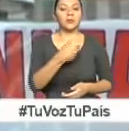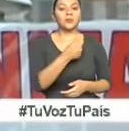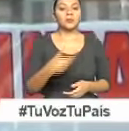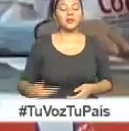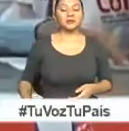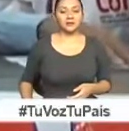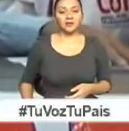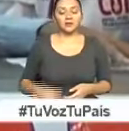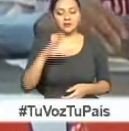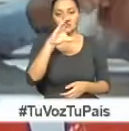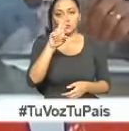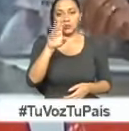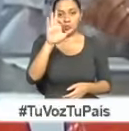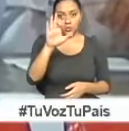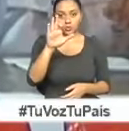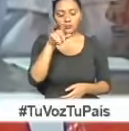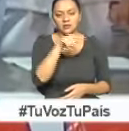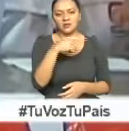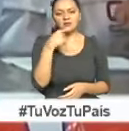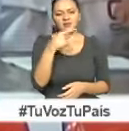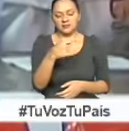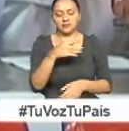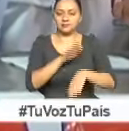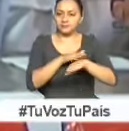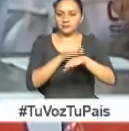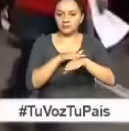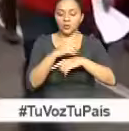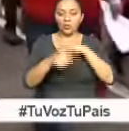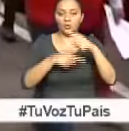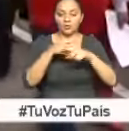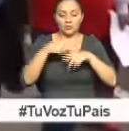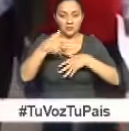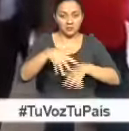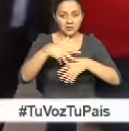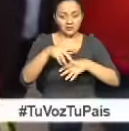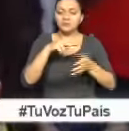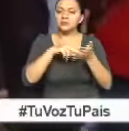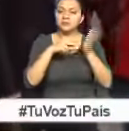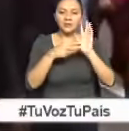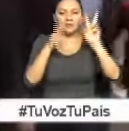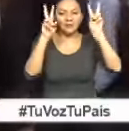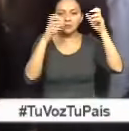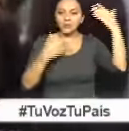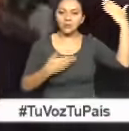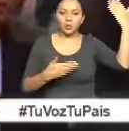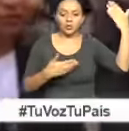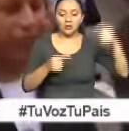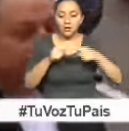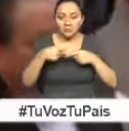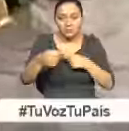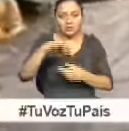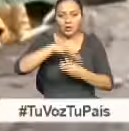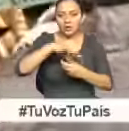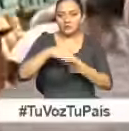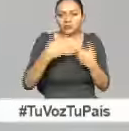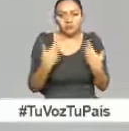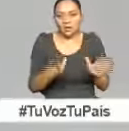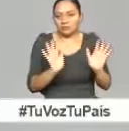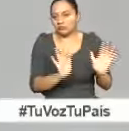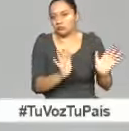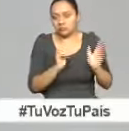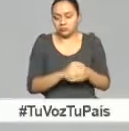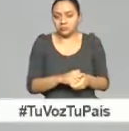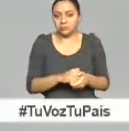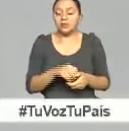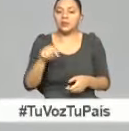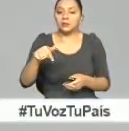de la Central Unitaria de Trabajadores insistió en que las movilizaciones son políticas en esta época electoral, argumento que